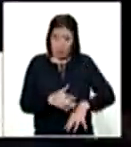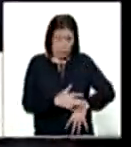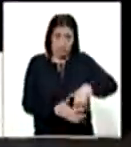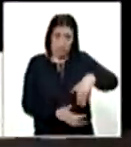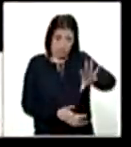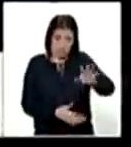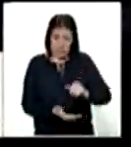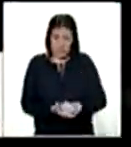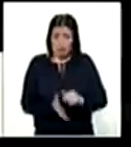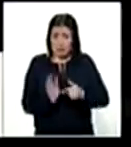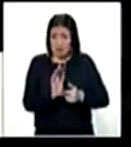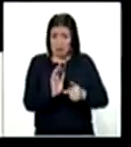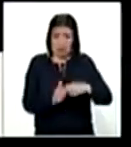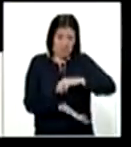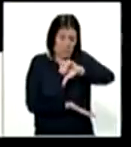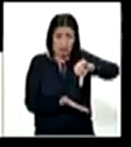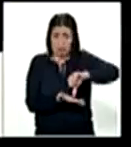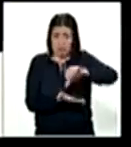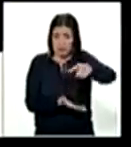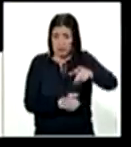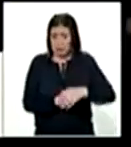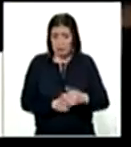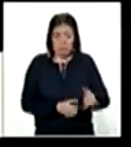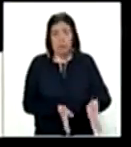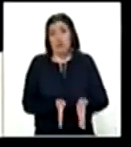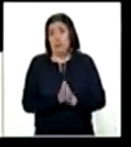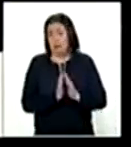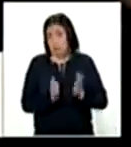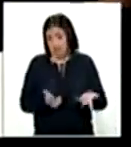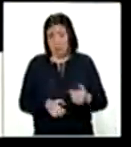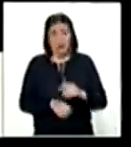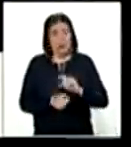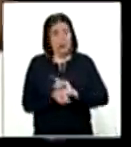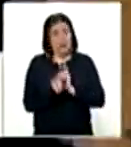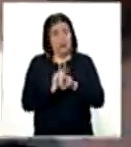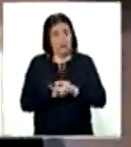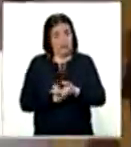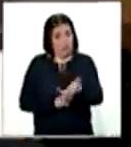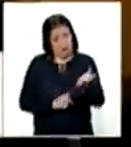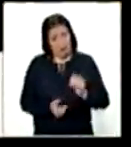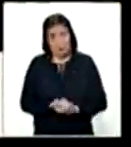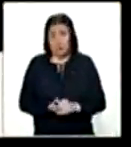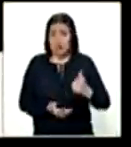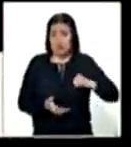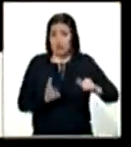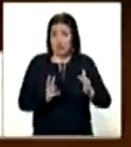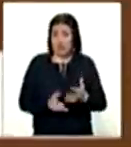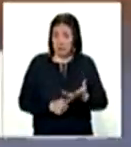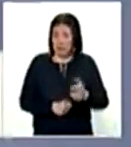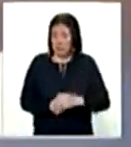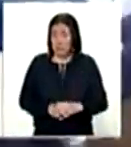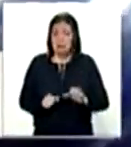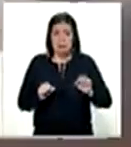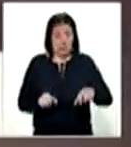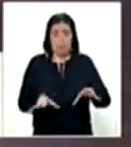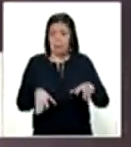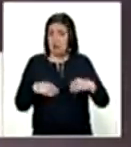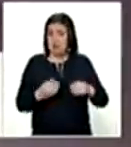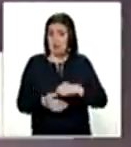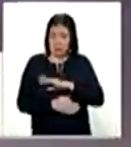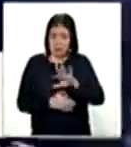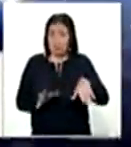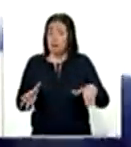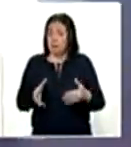ahí públicamente, ¿no? En medio de la plaza. Bueno, lo que han pedido es la vacancia, ¿no? Han pedido la vacancia de este alcalde que fue aceptada por la mayoría del